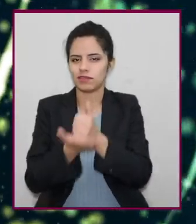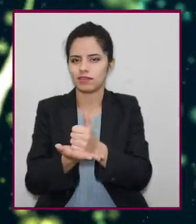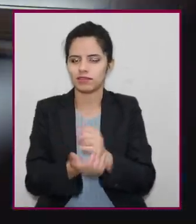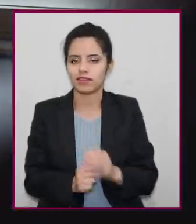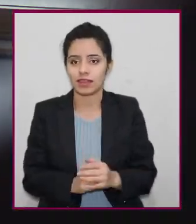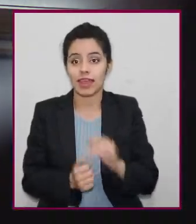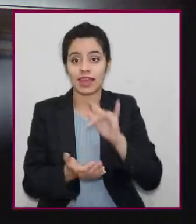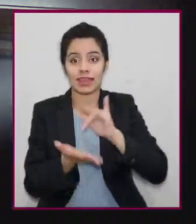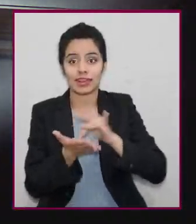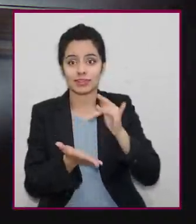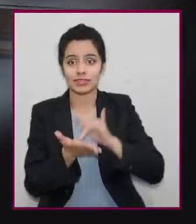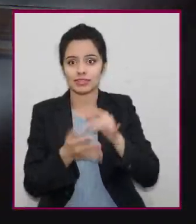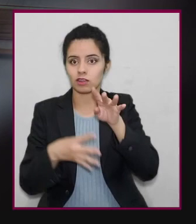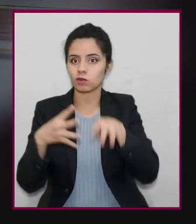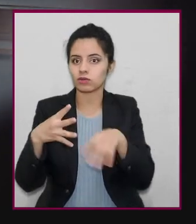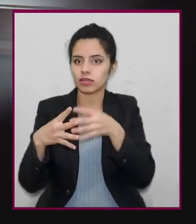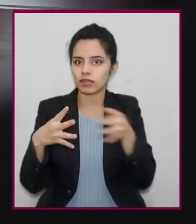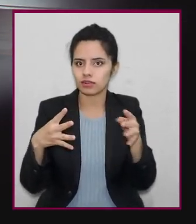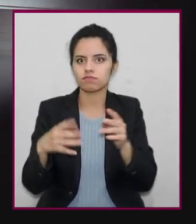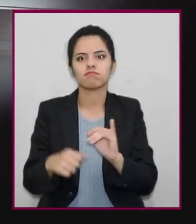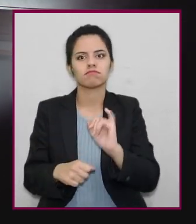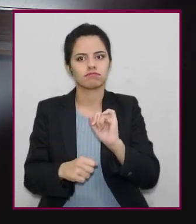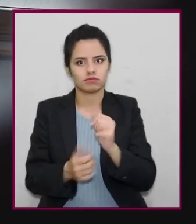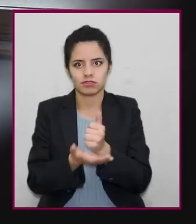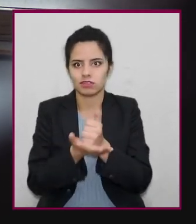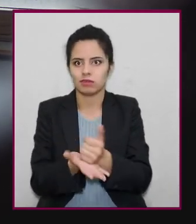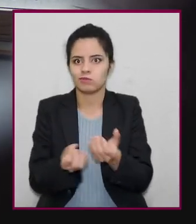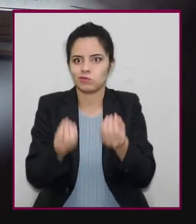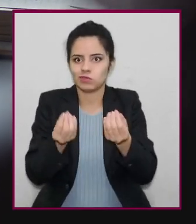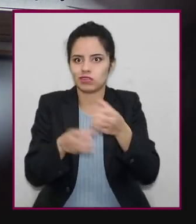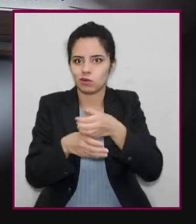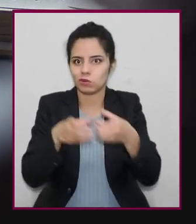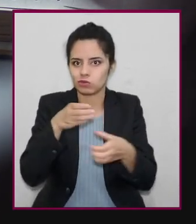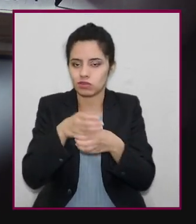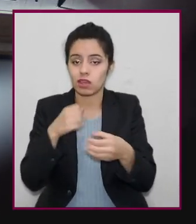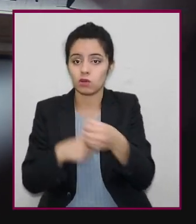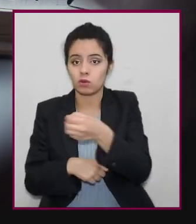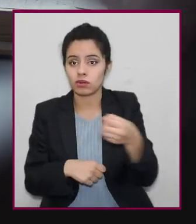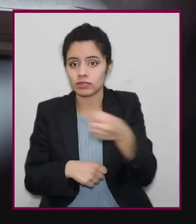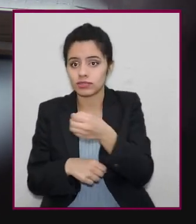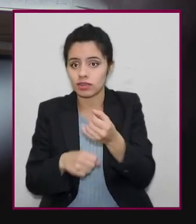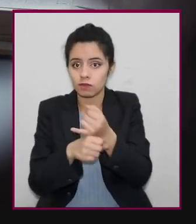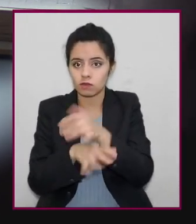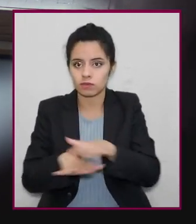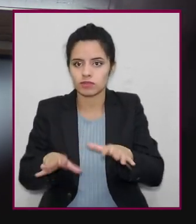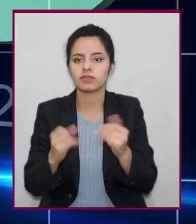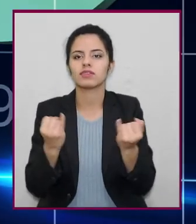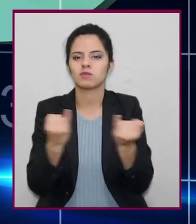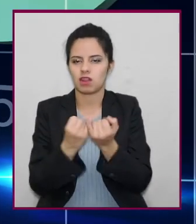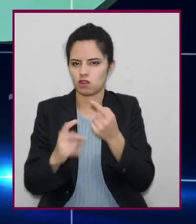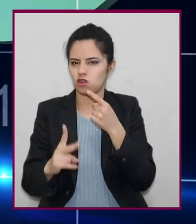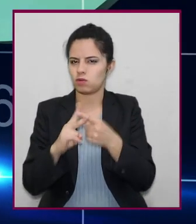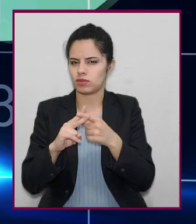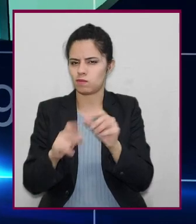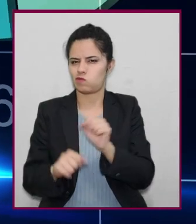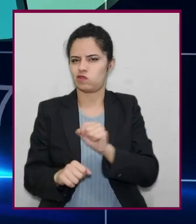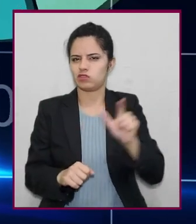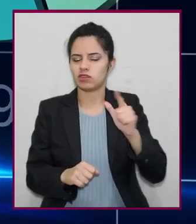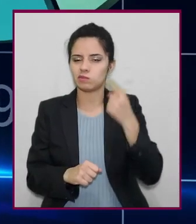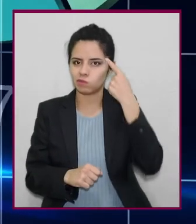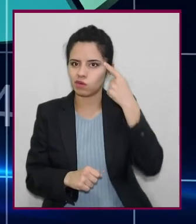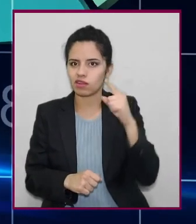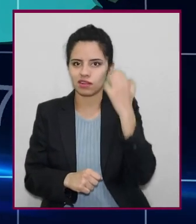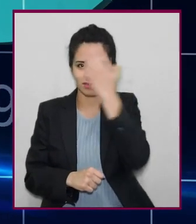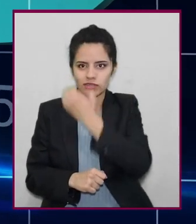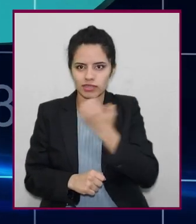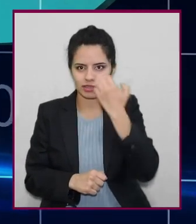estamos, chicos. ¡Ay, sí! ¡Gracias! Las hojas de cálculo sí sirven para muchas cosas, desde organizar bases de datos hasta hacer cálculos bien pro